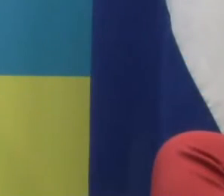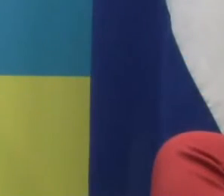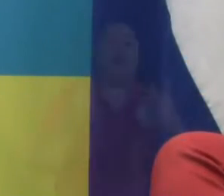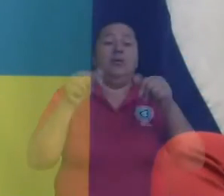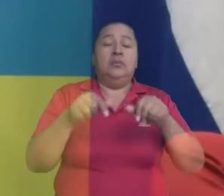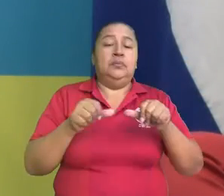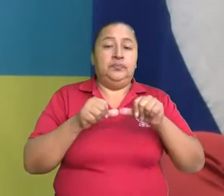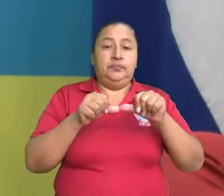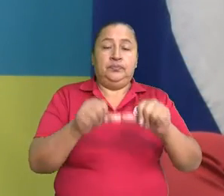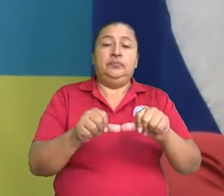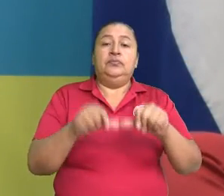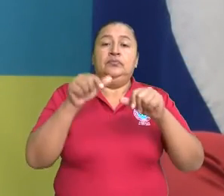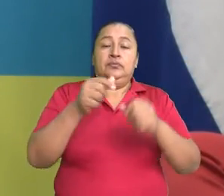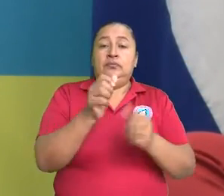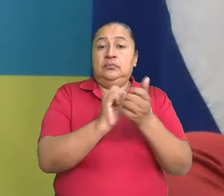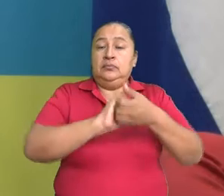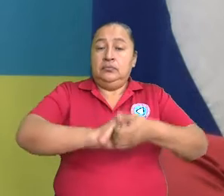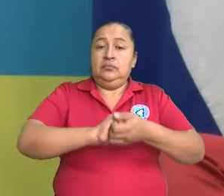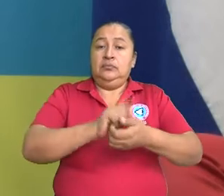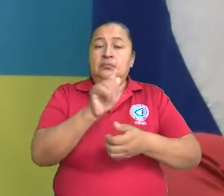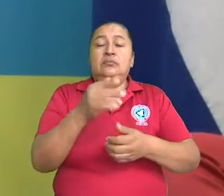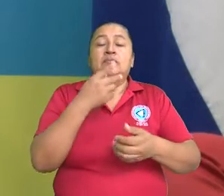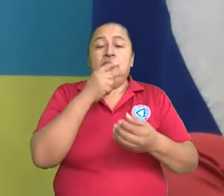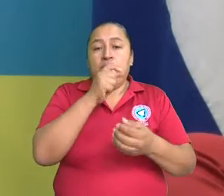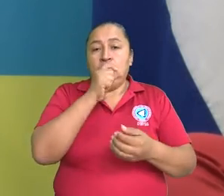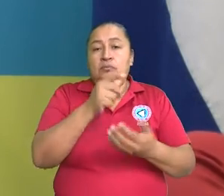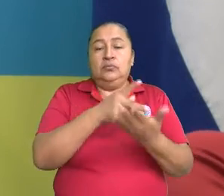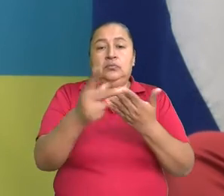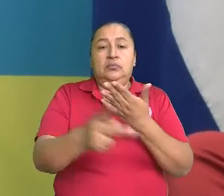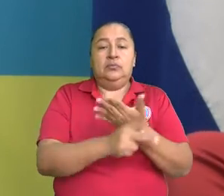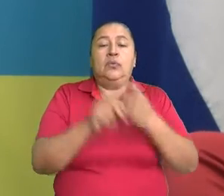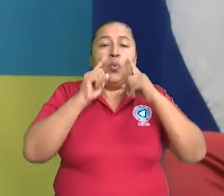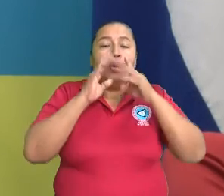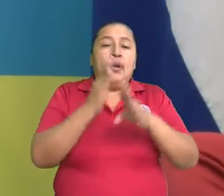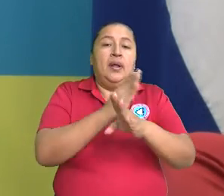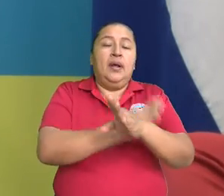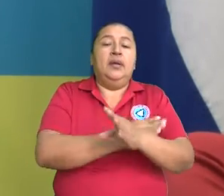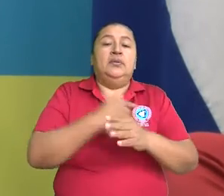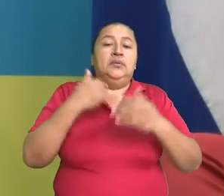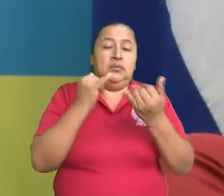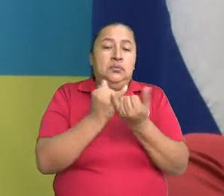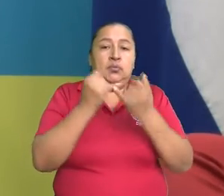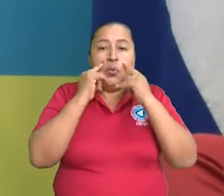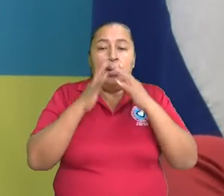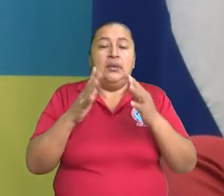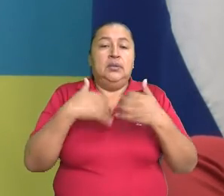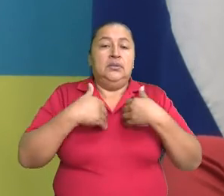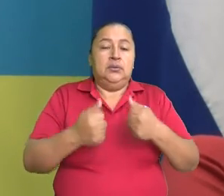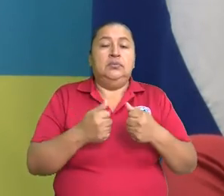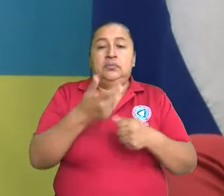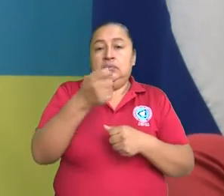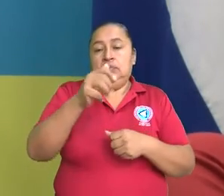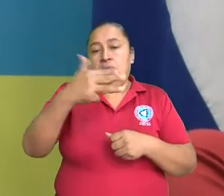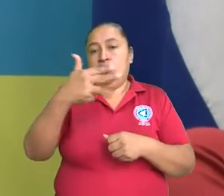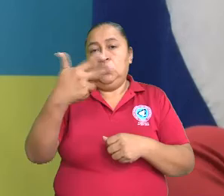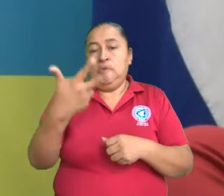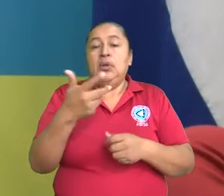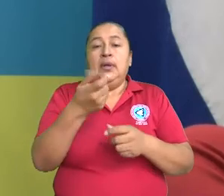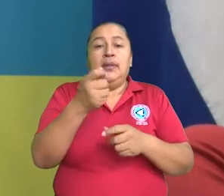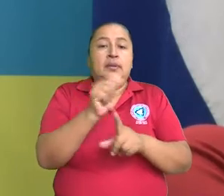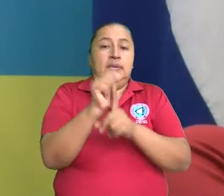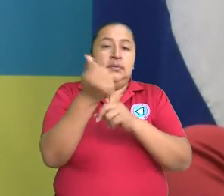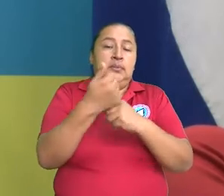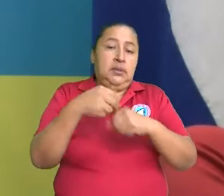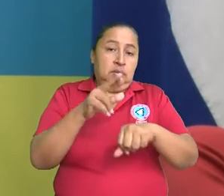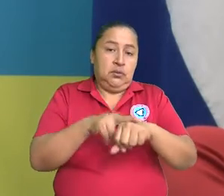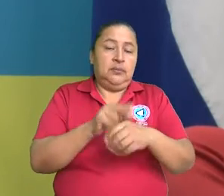Estamos de regreso, amigos y amigas televidentes, en su gustado programa Prevenir es Salud, a través de la señal del canal 98, el canal parlamentario, el